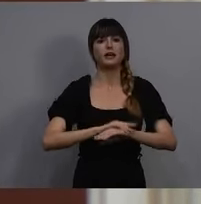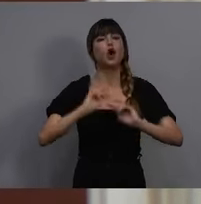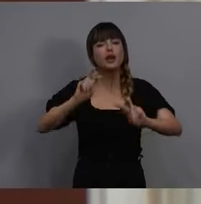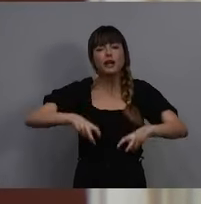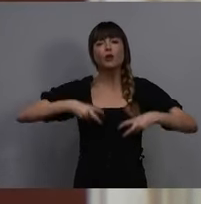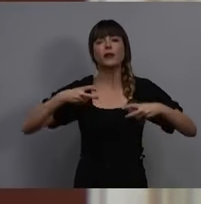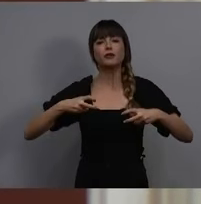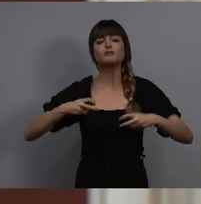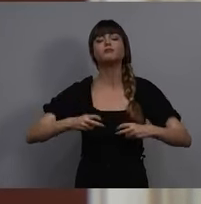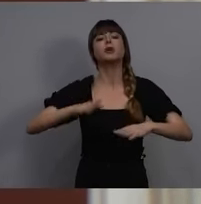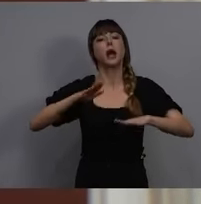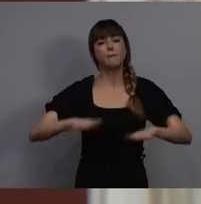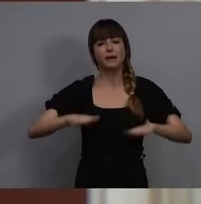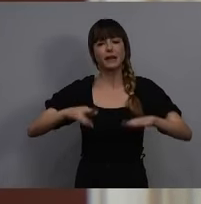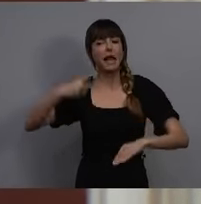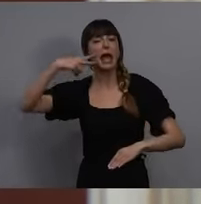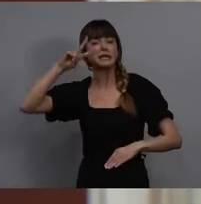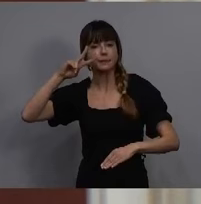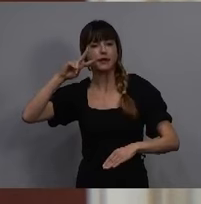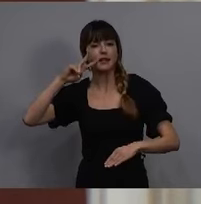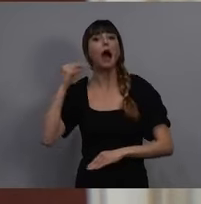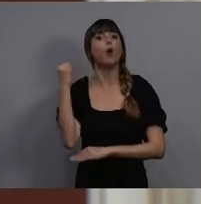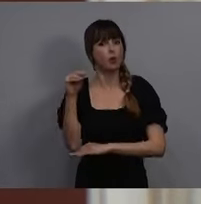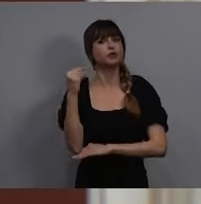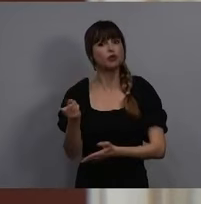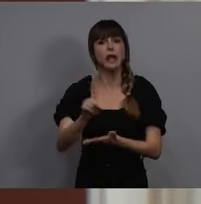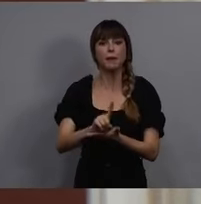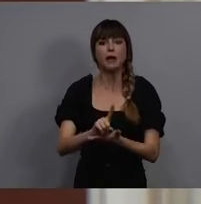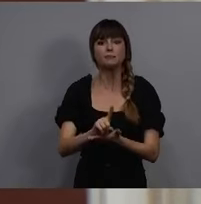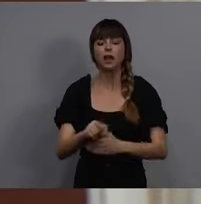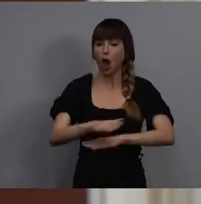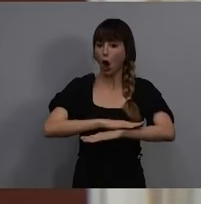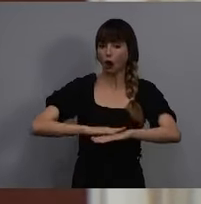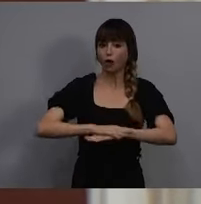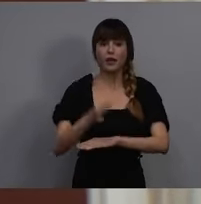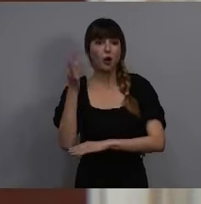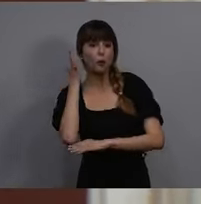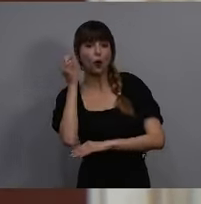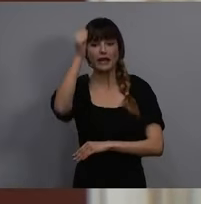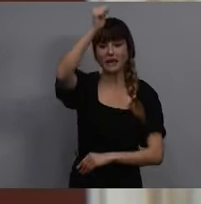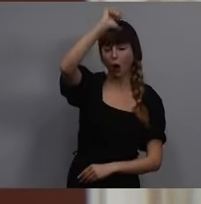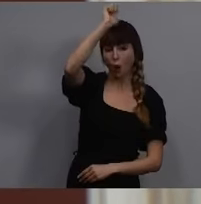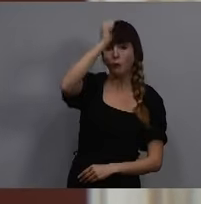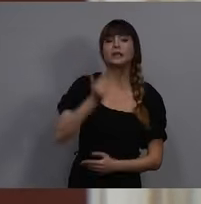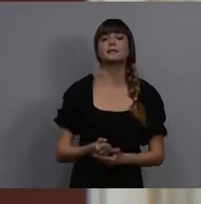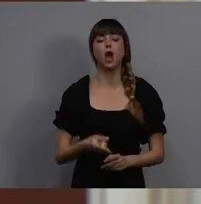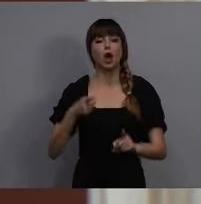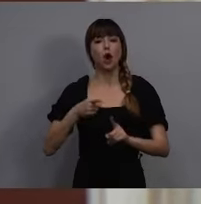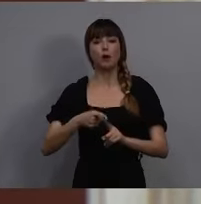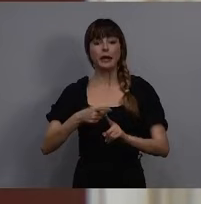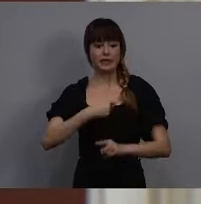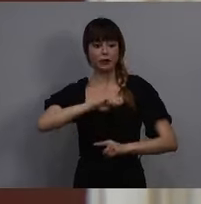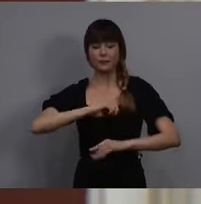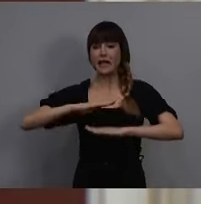con permanencia experiencia con juventud Un gobierno de mujeres y de hombres para dotar de estabilidad al